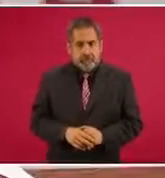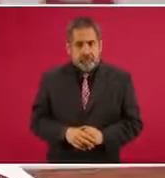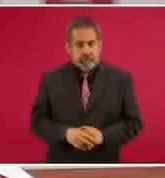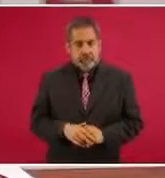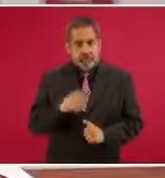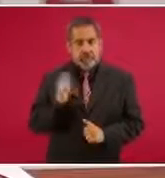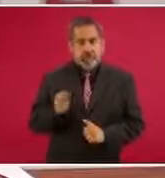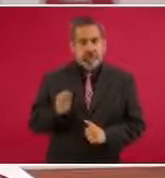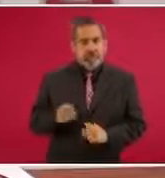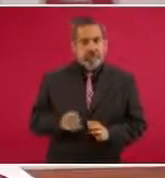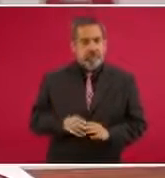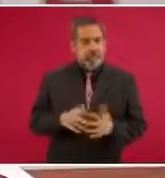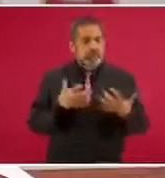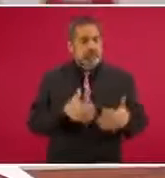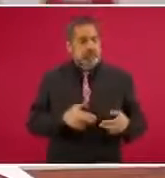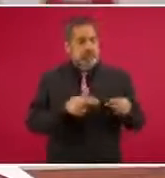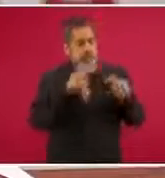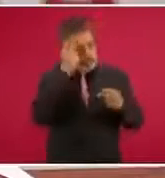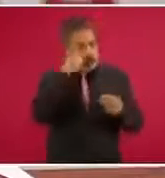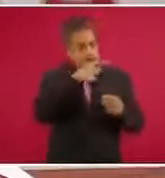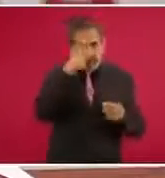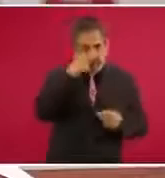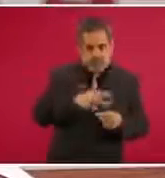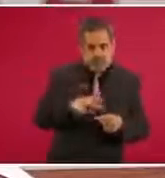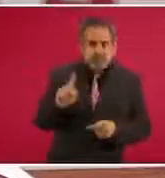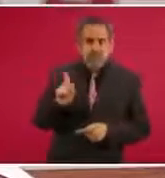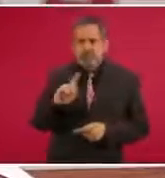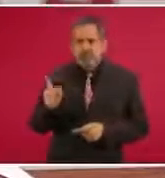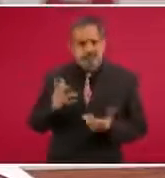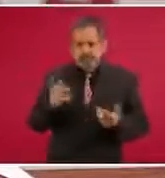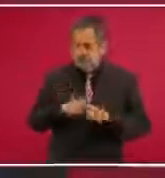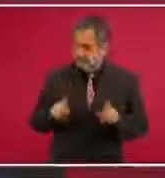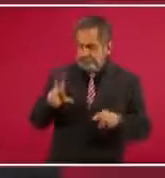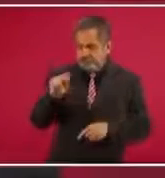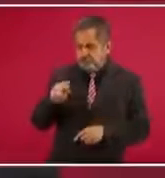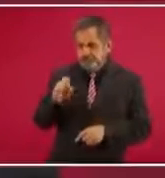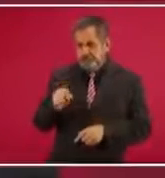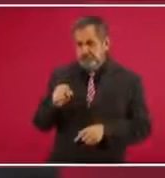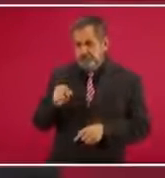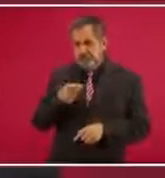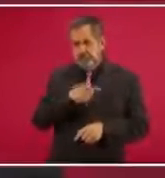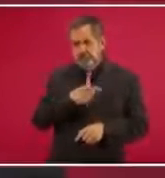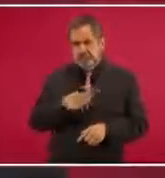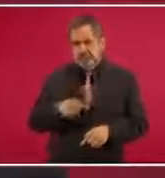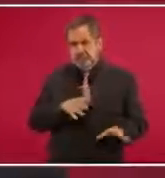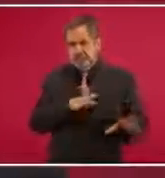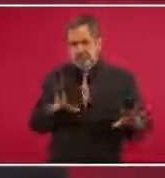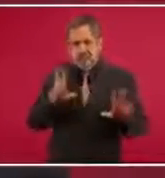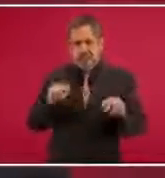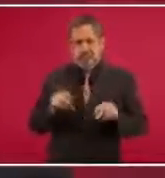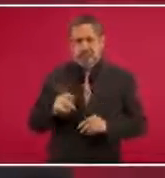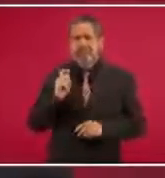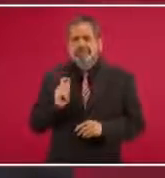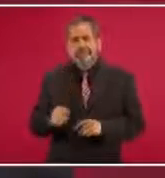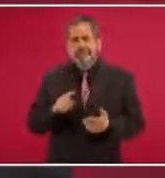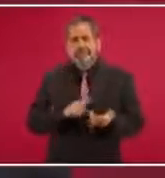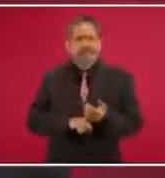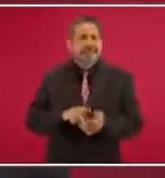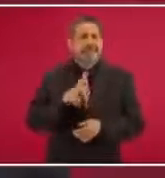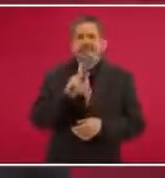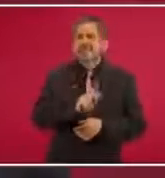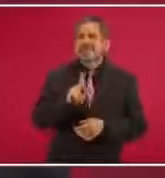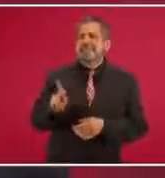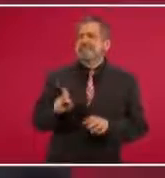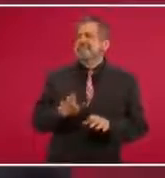entonces los empresarios mexicanos no están haciendo eso esto es parecido